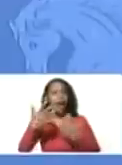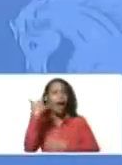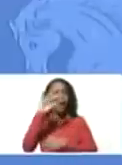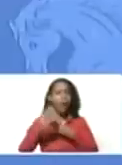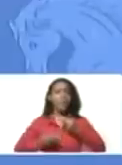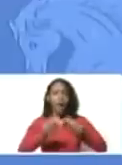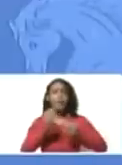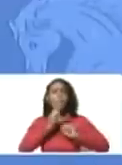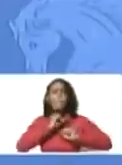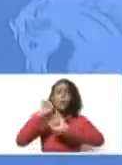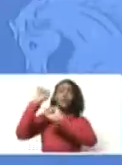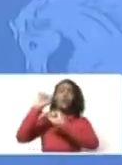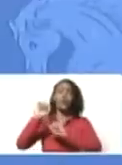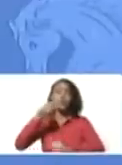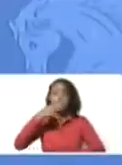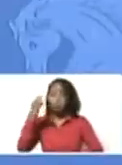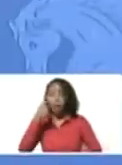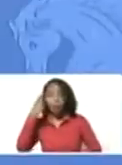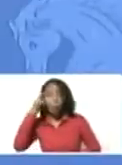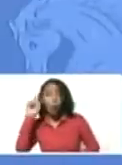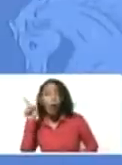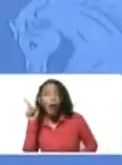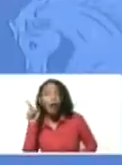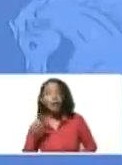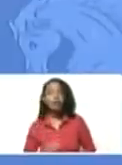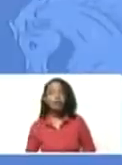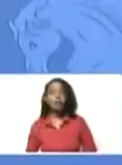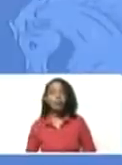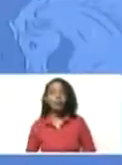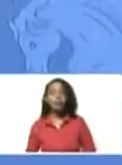dar. ¿Verdad, Cristóbal? ¿Te acuerdas?